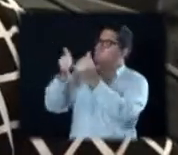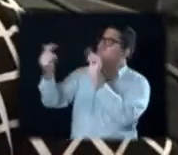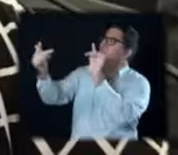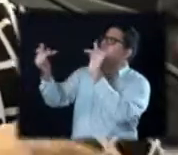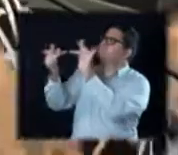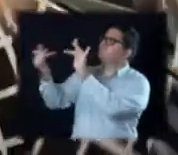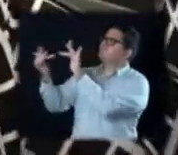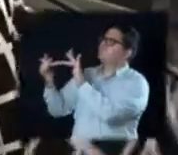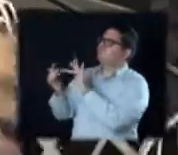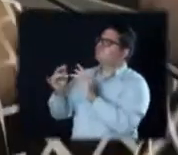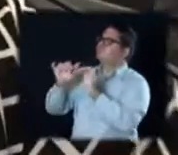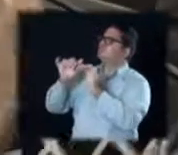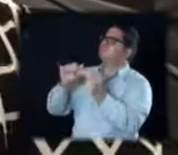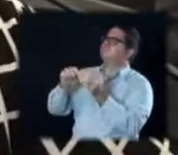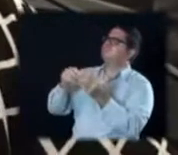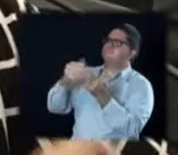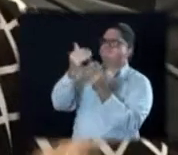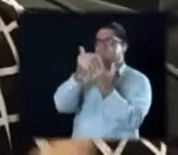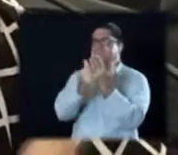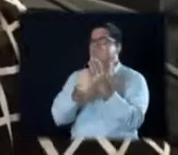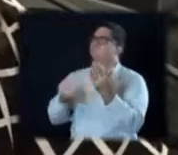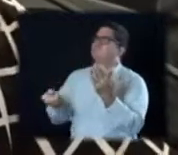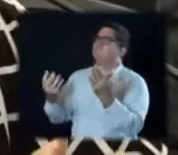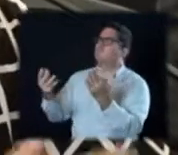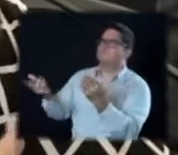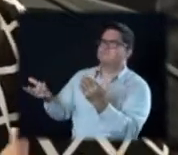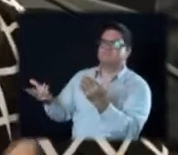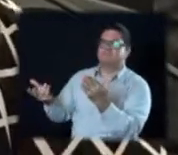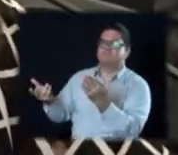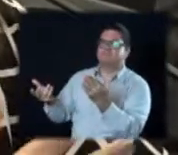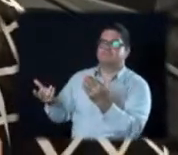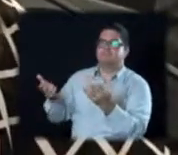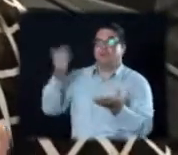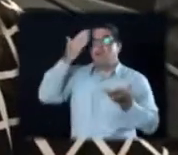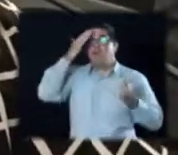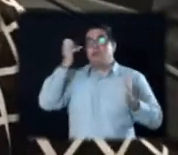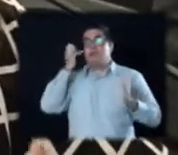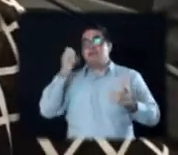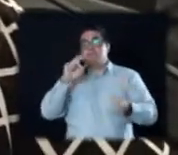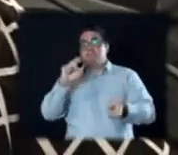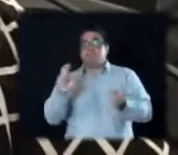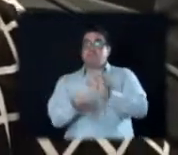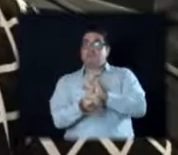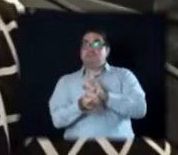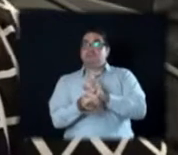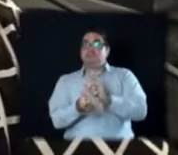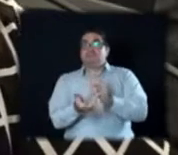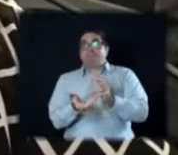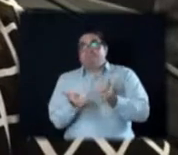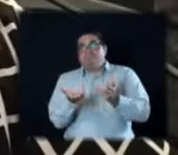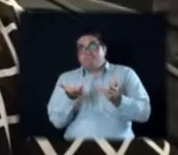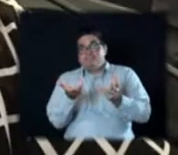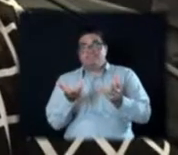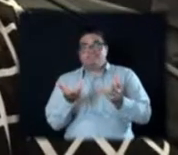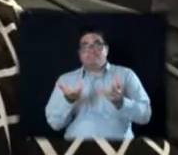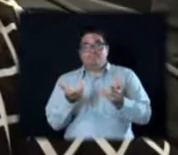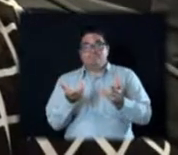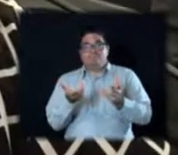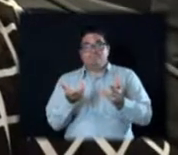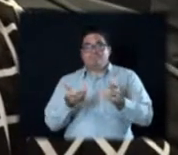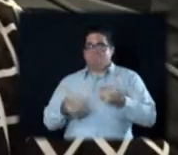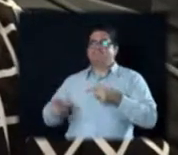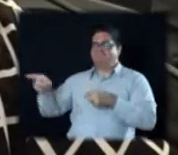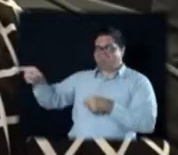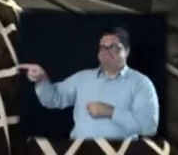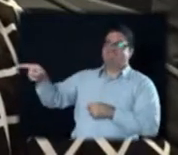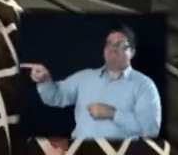han registrado en PreFast. Y de momento, yo no sé si esto ha cambiado, yo espero que sí. Eso